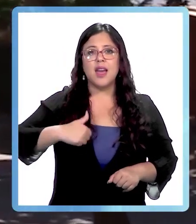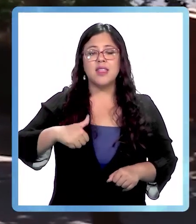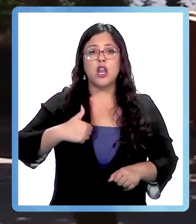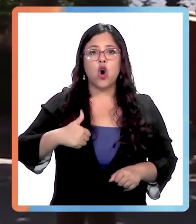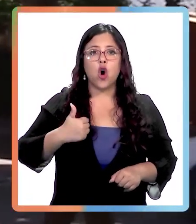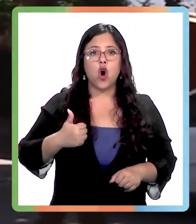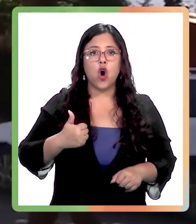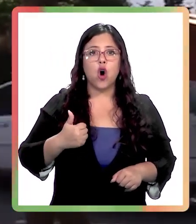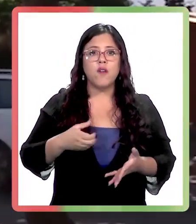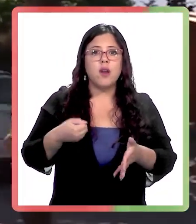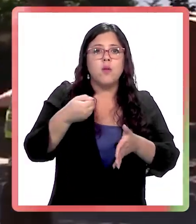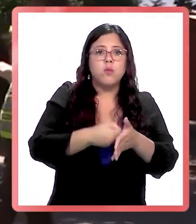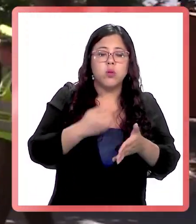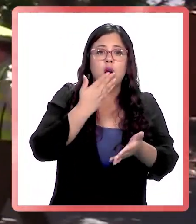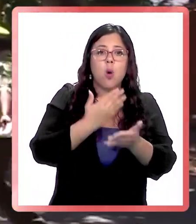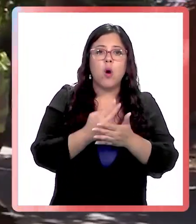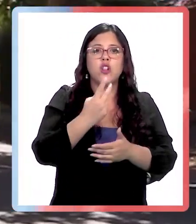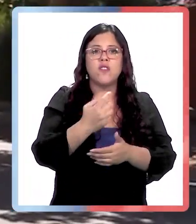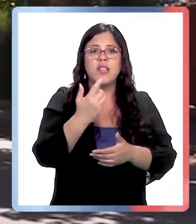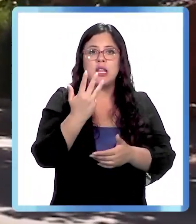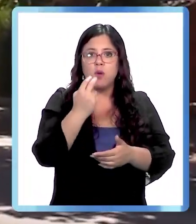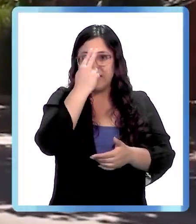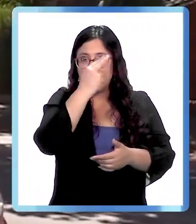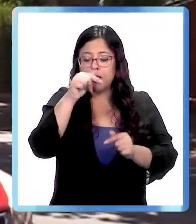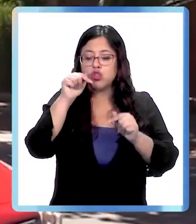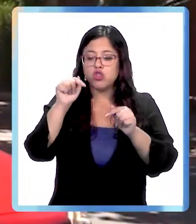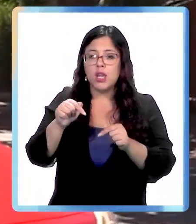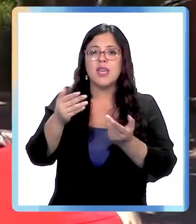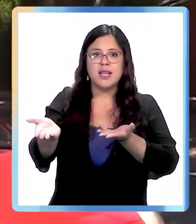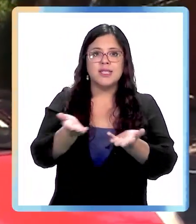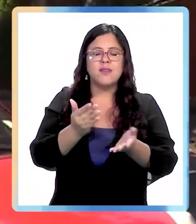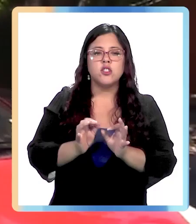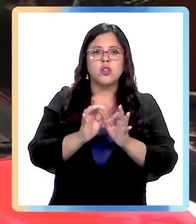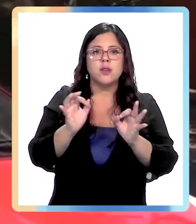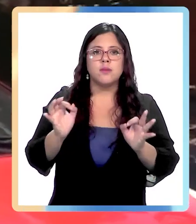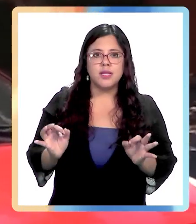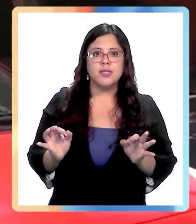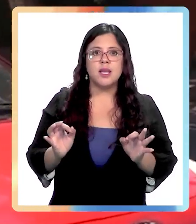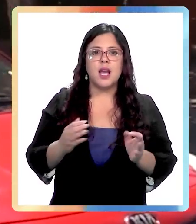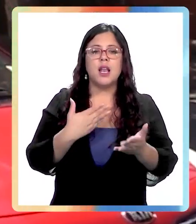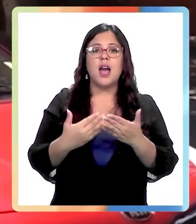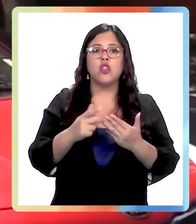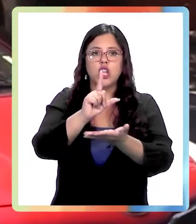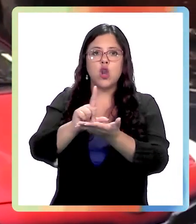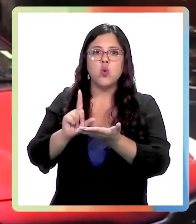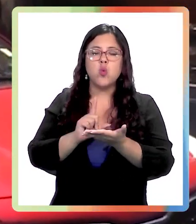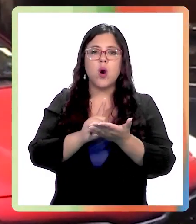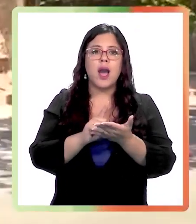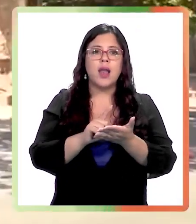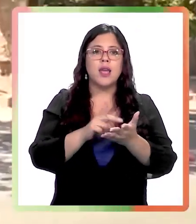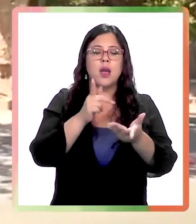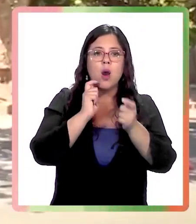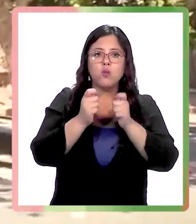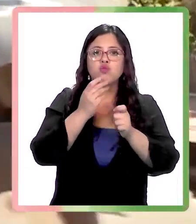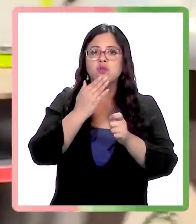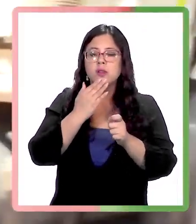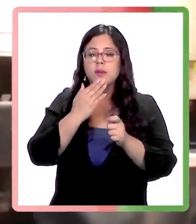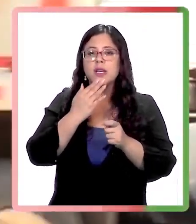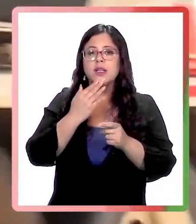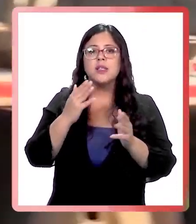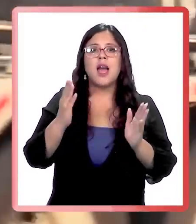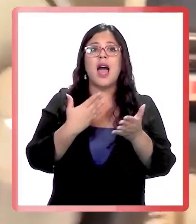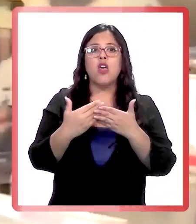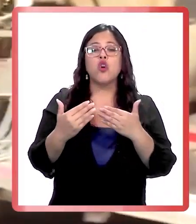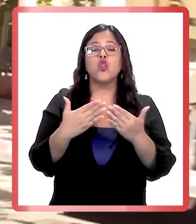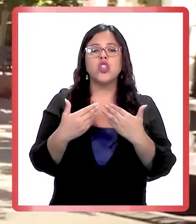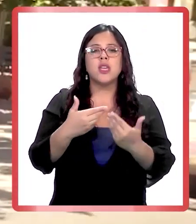del Joven Combatiente el día 29, por lo que se disponen de servicios especiales en zonas conflictivas, lo mismo que ocurrirá